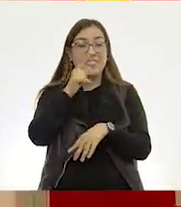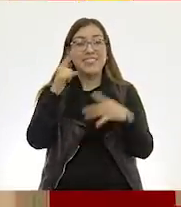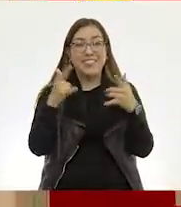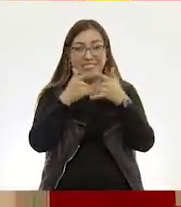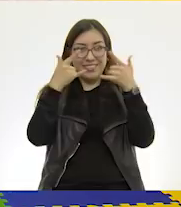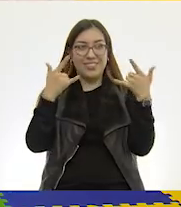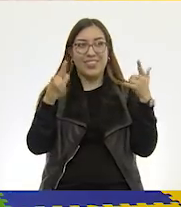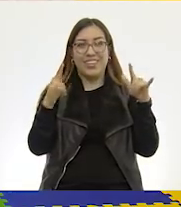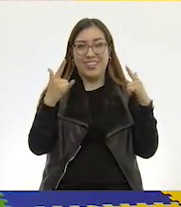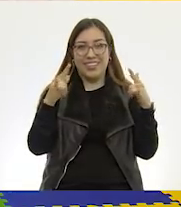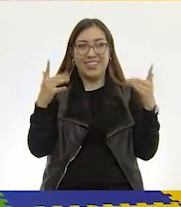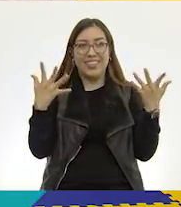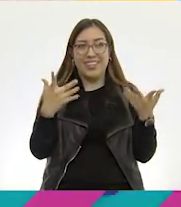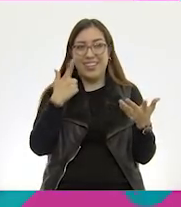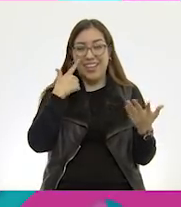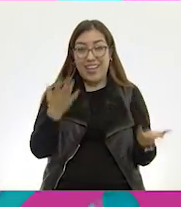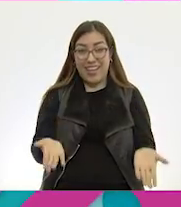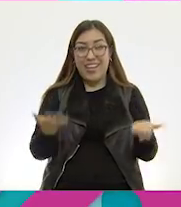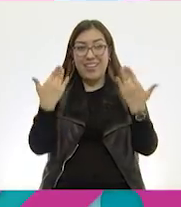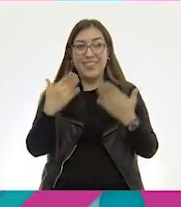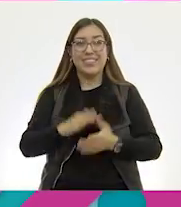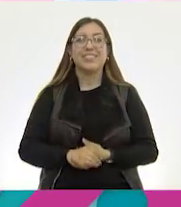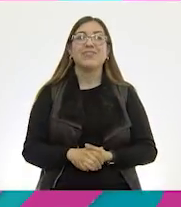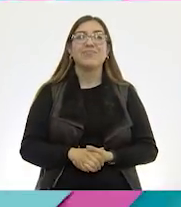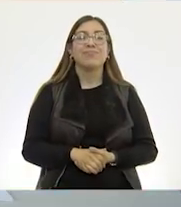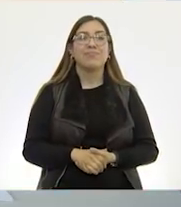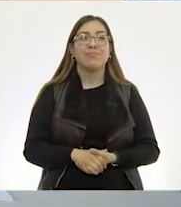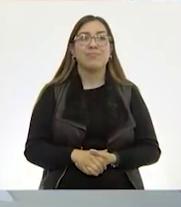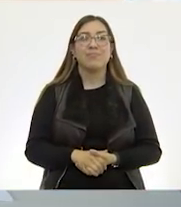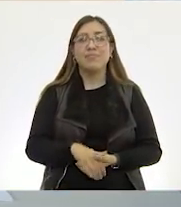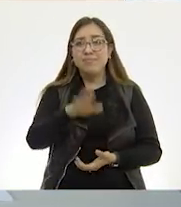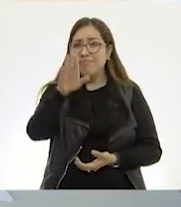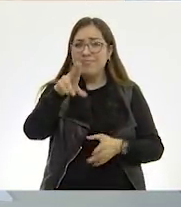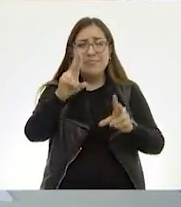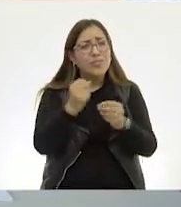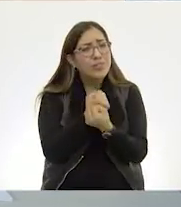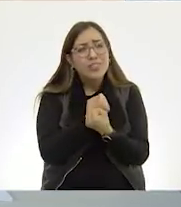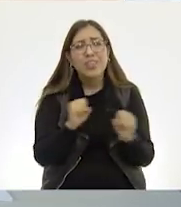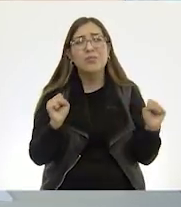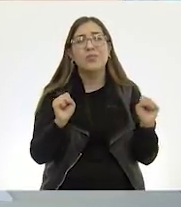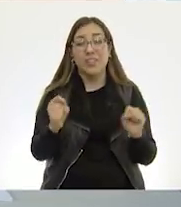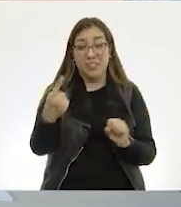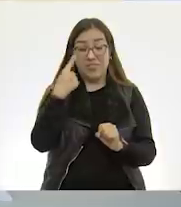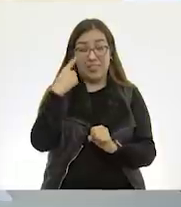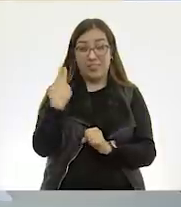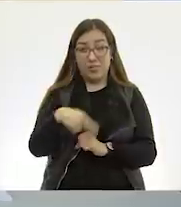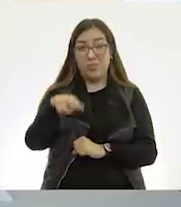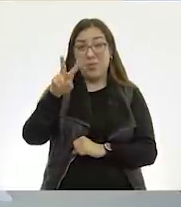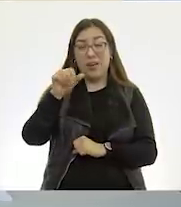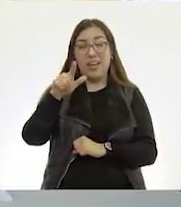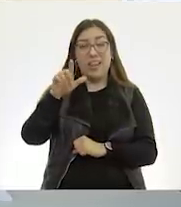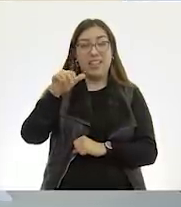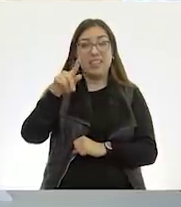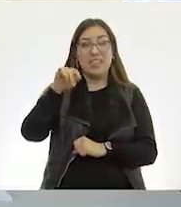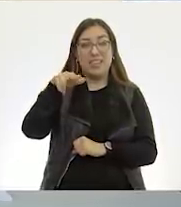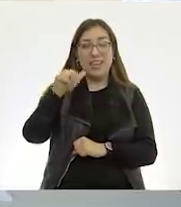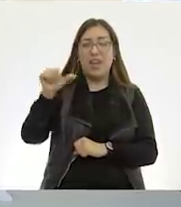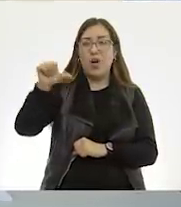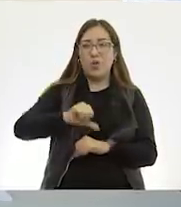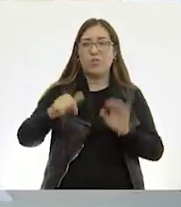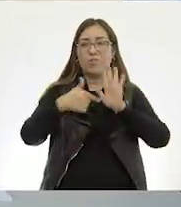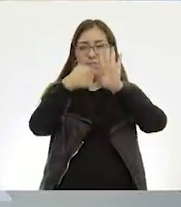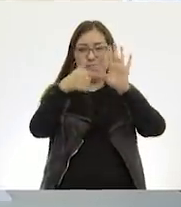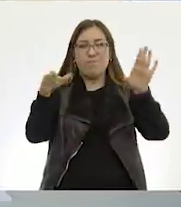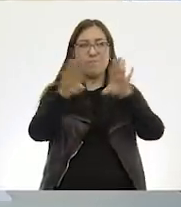con títeres. ¡Vamos a verlo! ¡Ey, no te aburras! Yo soy Valentina Sierra y hoy te voy a enseñar a contar